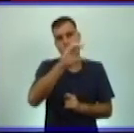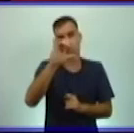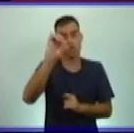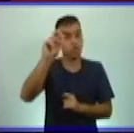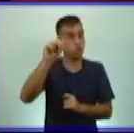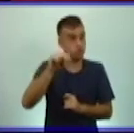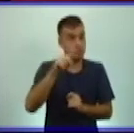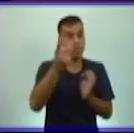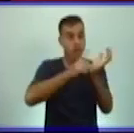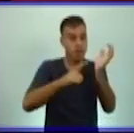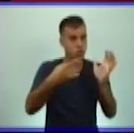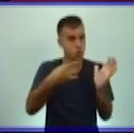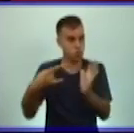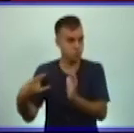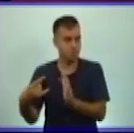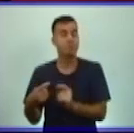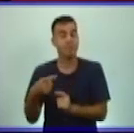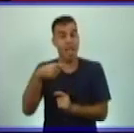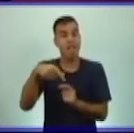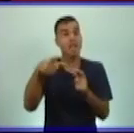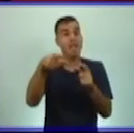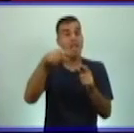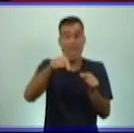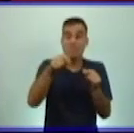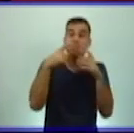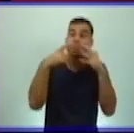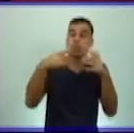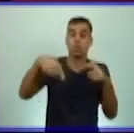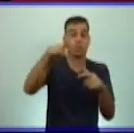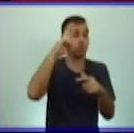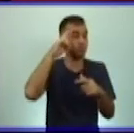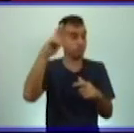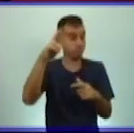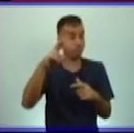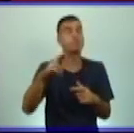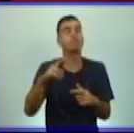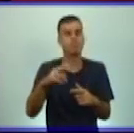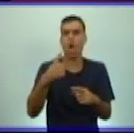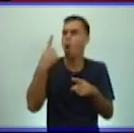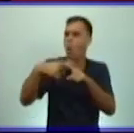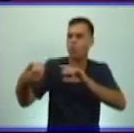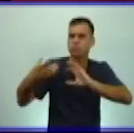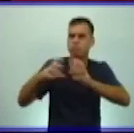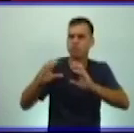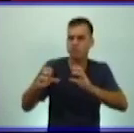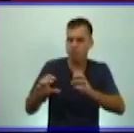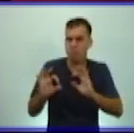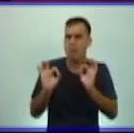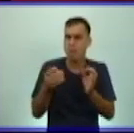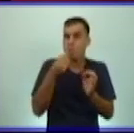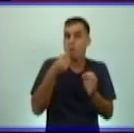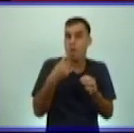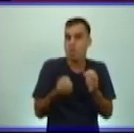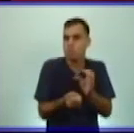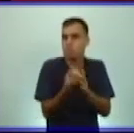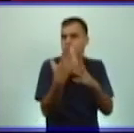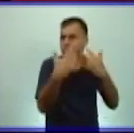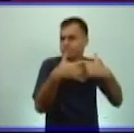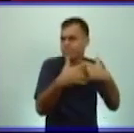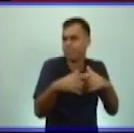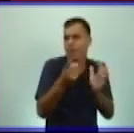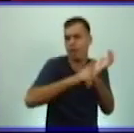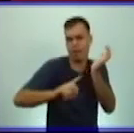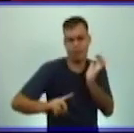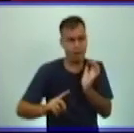recuerden. Y hay otras formas de obtener corriente eléctrica a partir del fenómeno de la inducción electromagnética. Es decir,